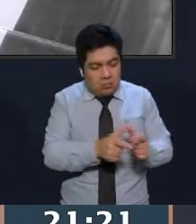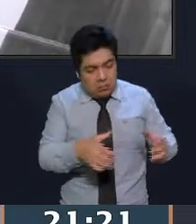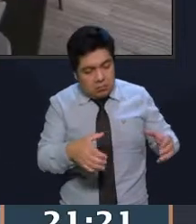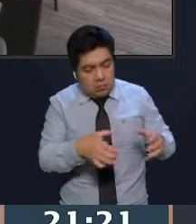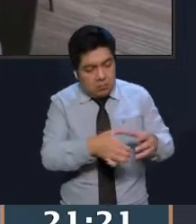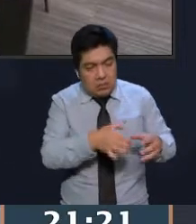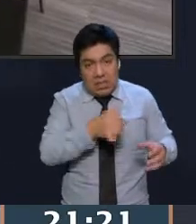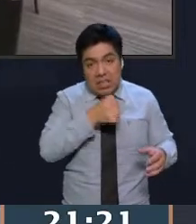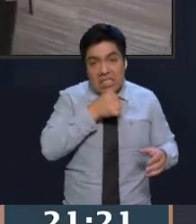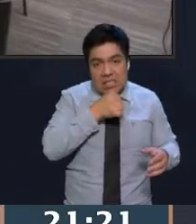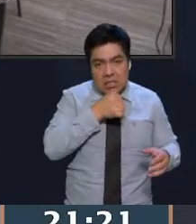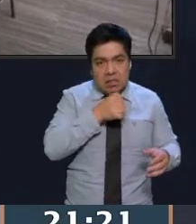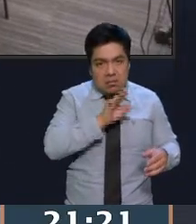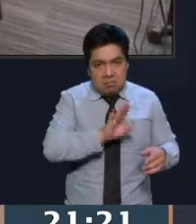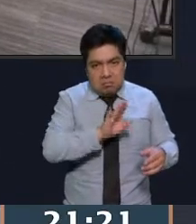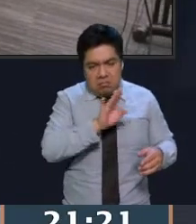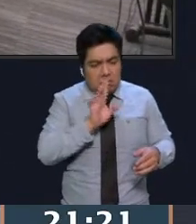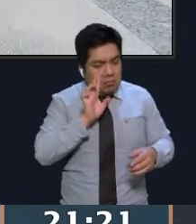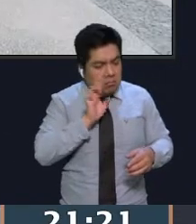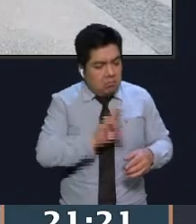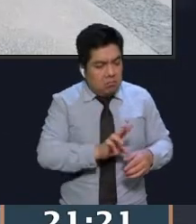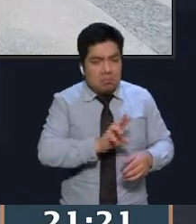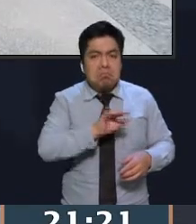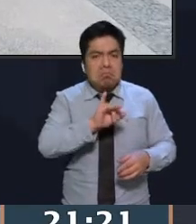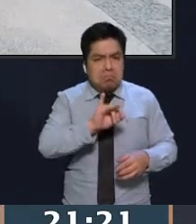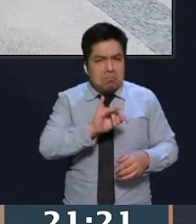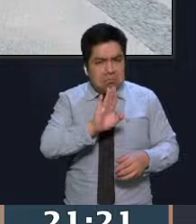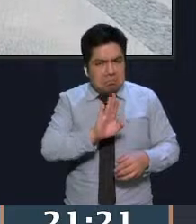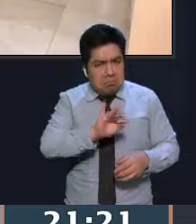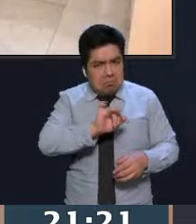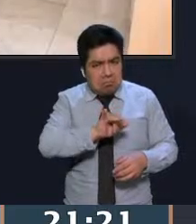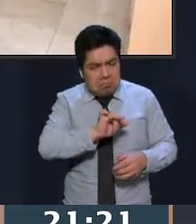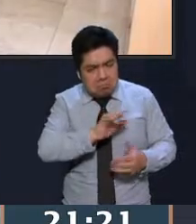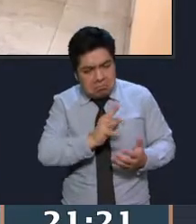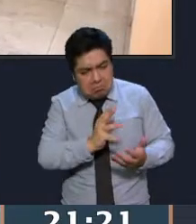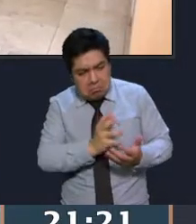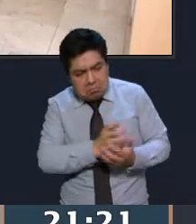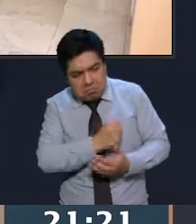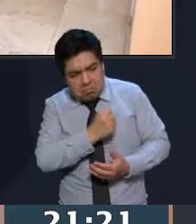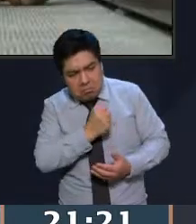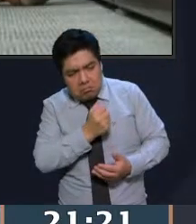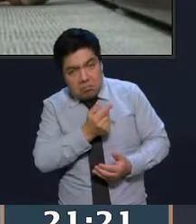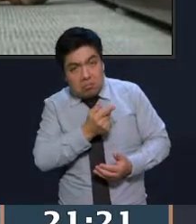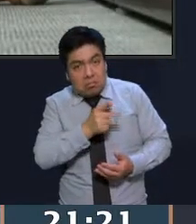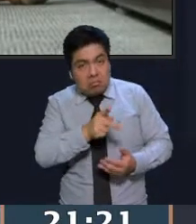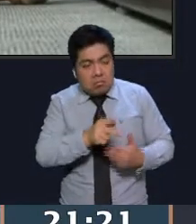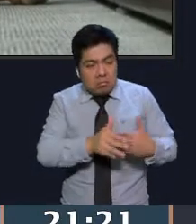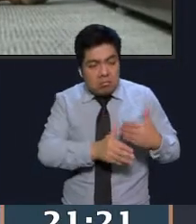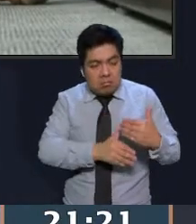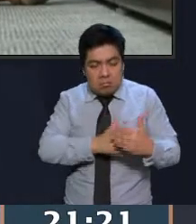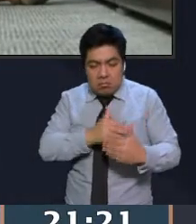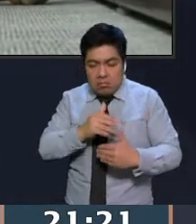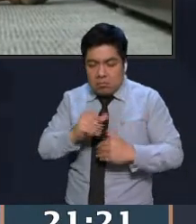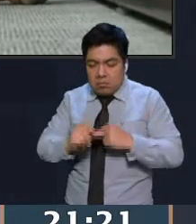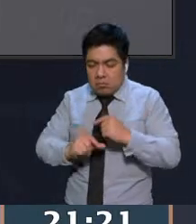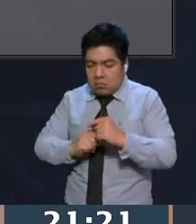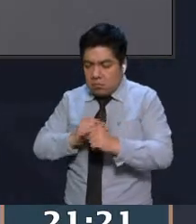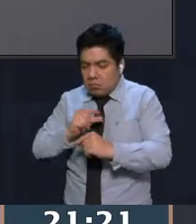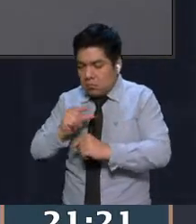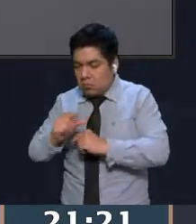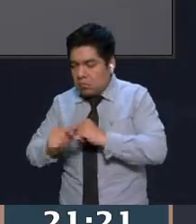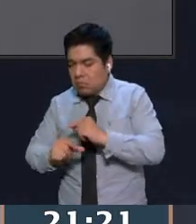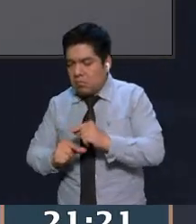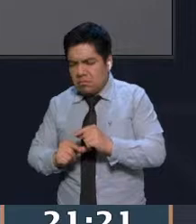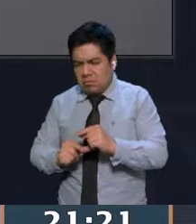parece lo consiguen de alguna manera. Sin embargo, pues ya poco a poco se van cayendo